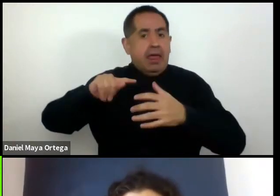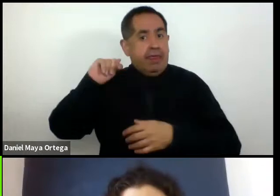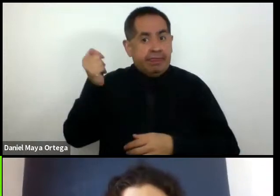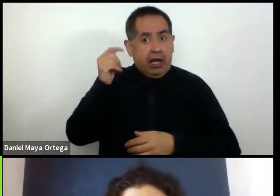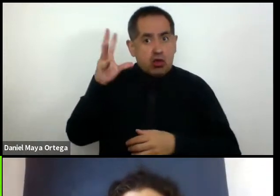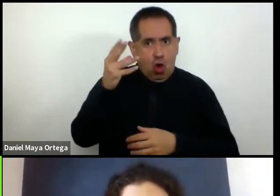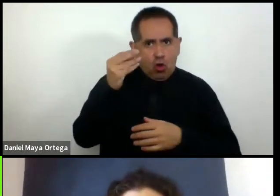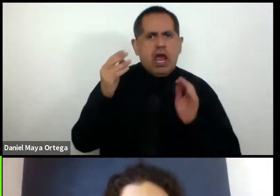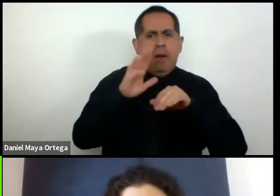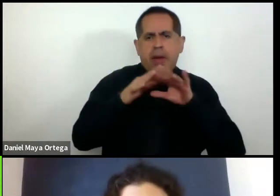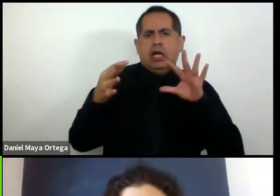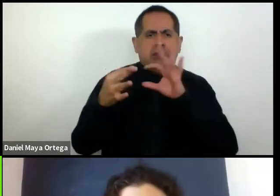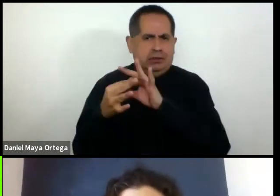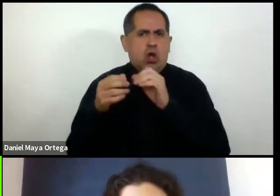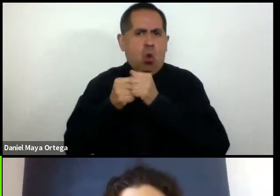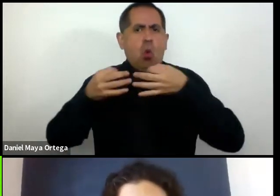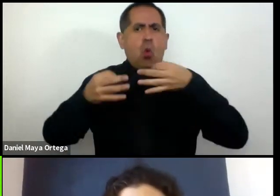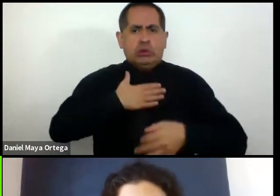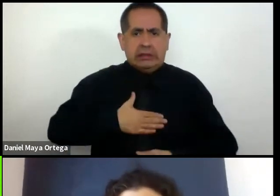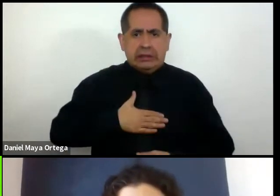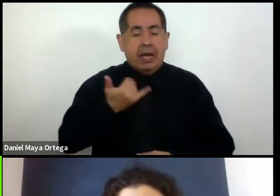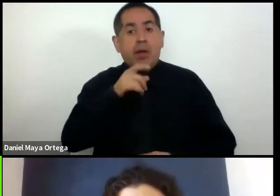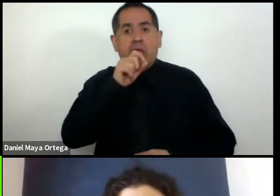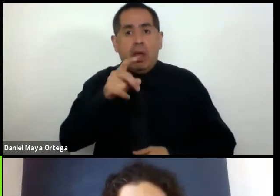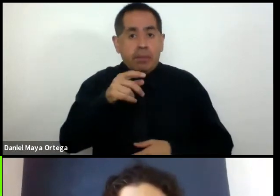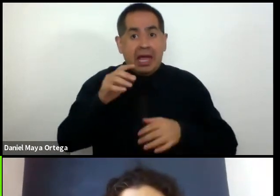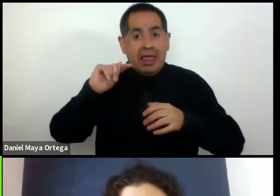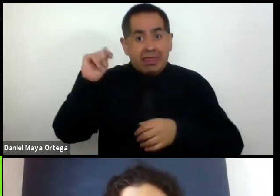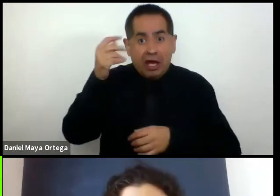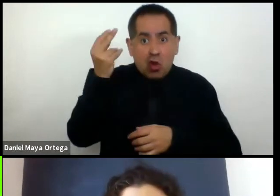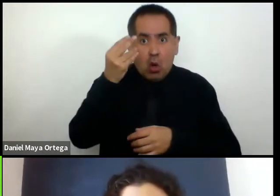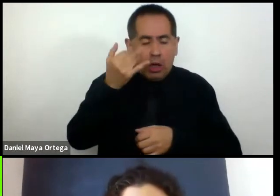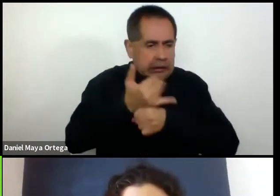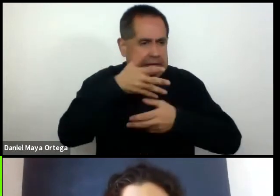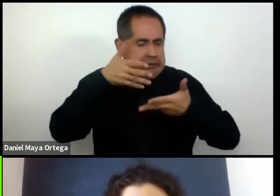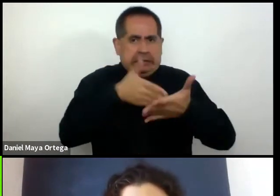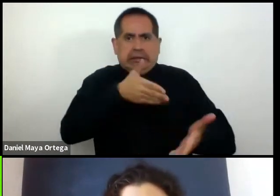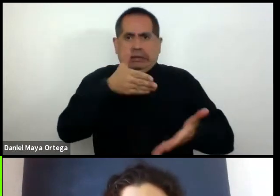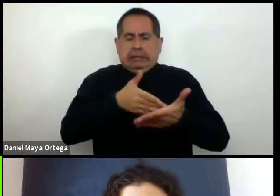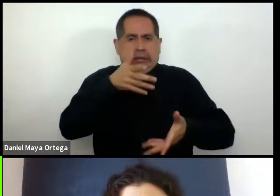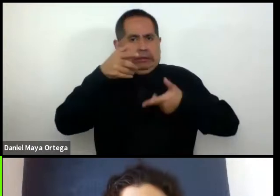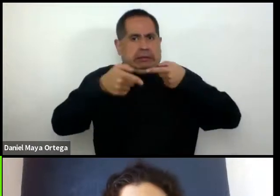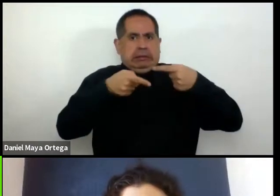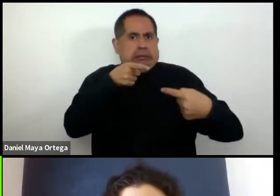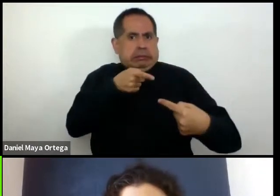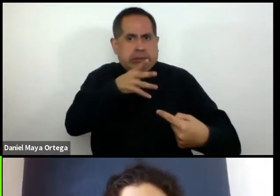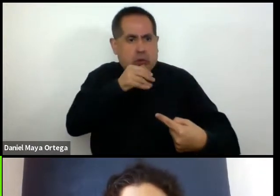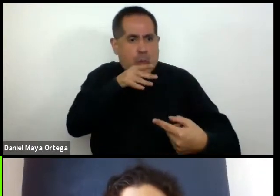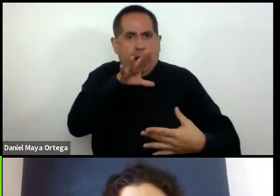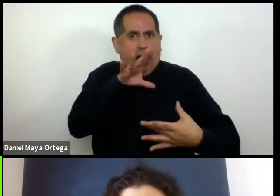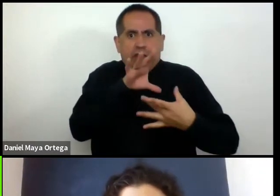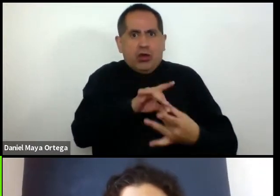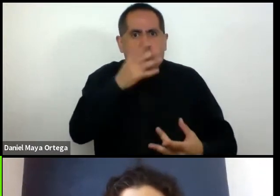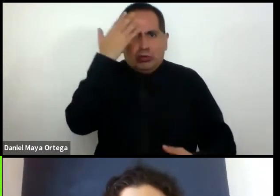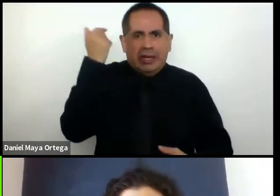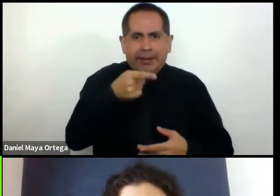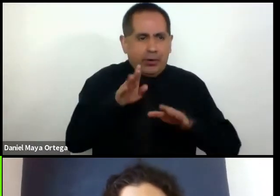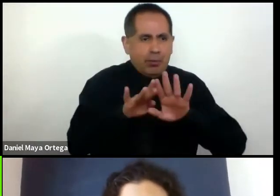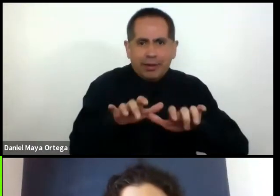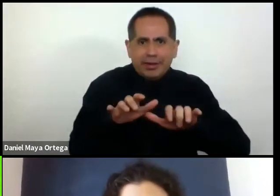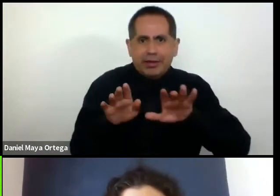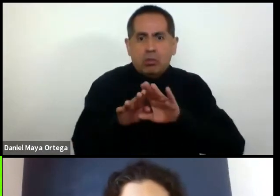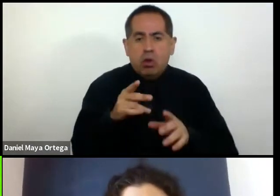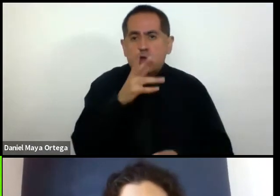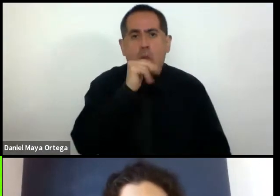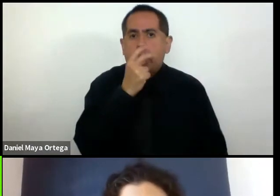la justicia, pero para muchas otras será una barrera adicional y tenemos que plantearnos de qué manera evitar que se haga